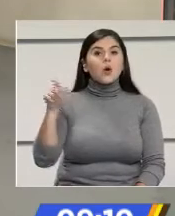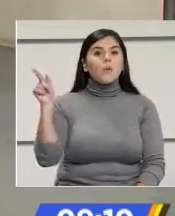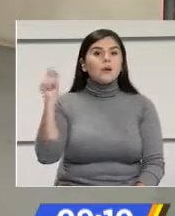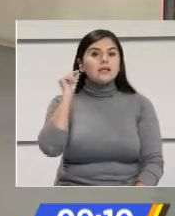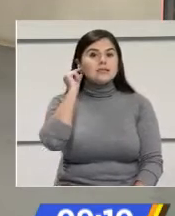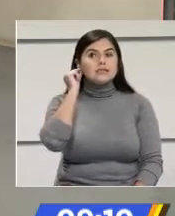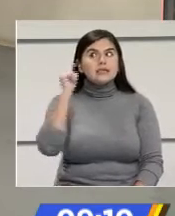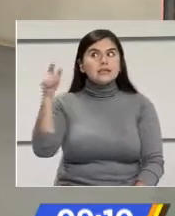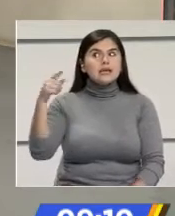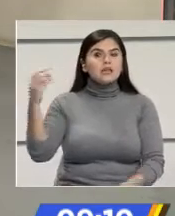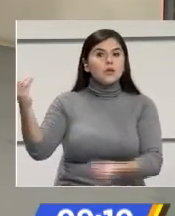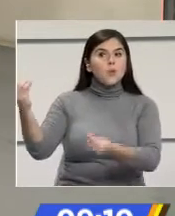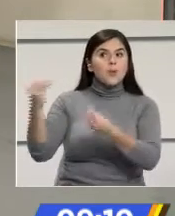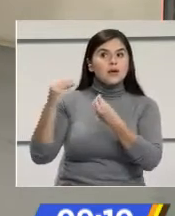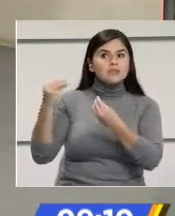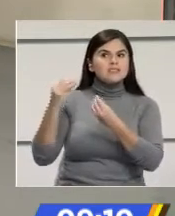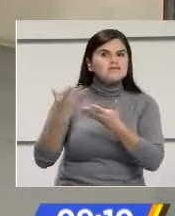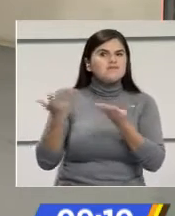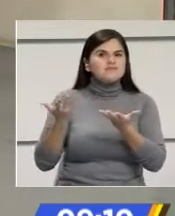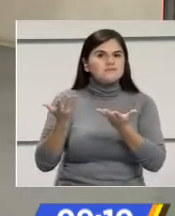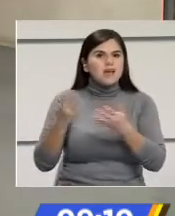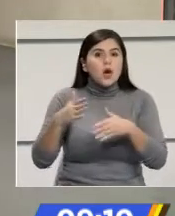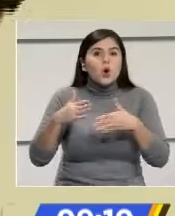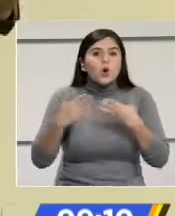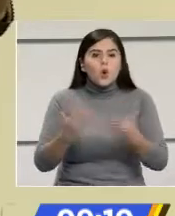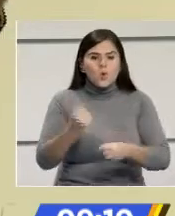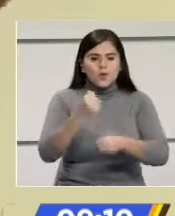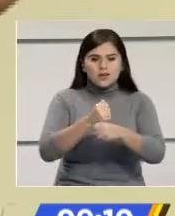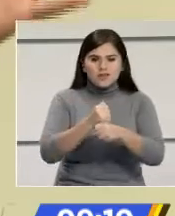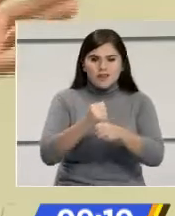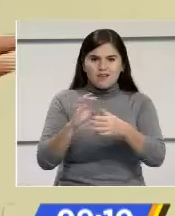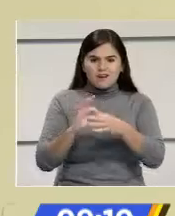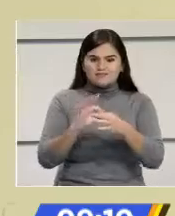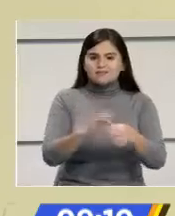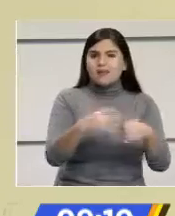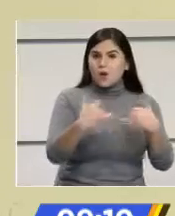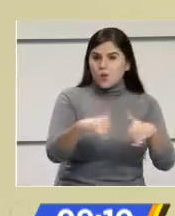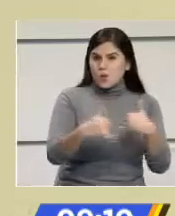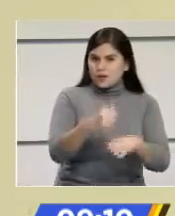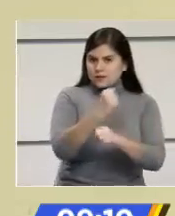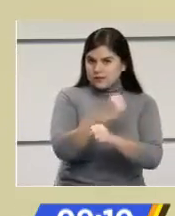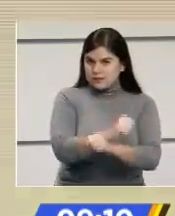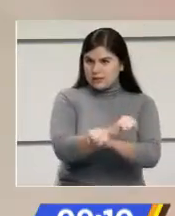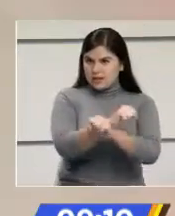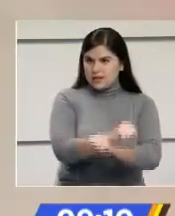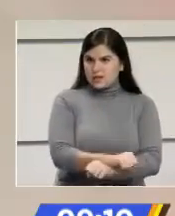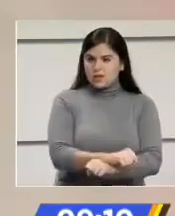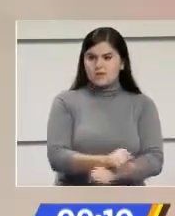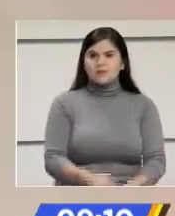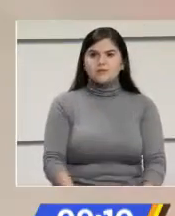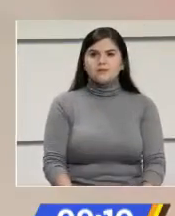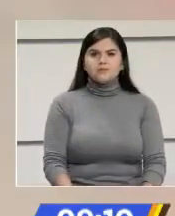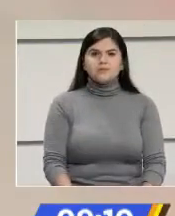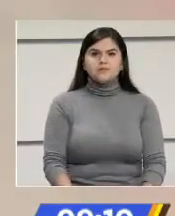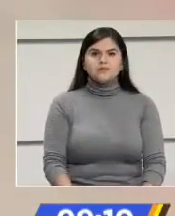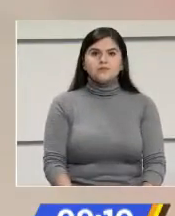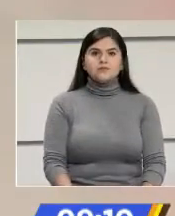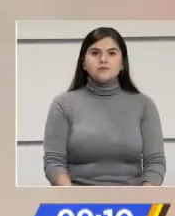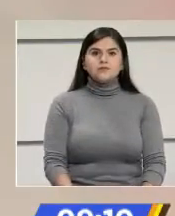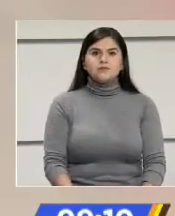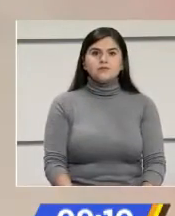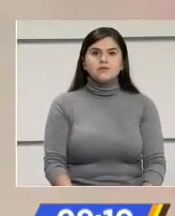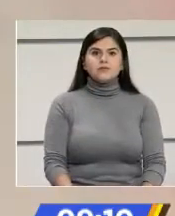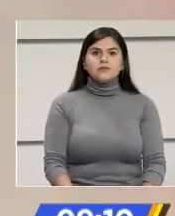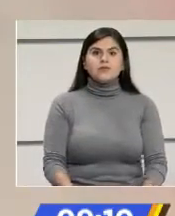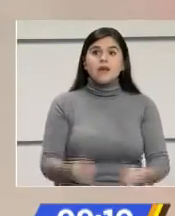nos va a enseñar cómo trabajarlos y cómo se vive en la parte de Guanacaste esos juegos tradicionales. Vamos a estar directamente en qué zona.